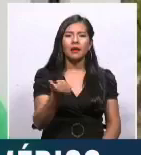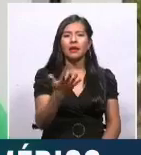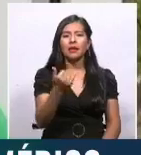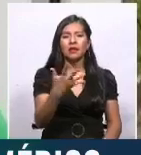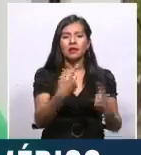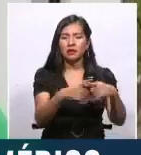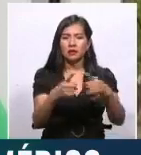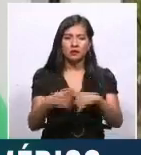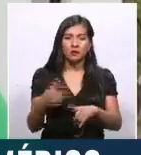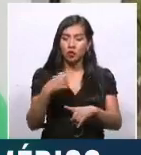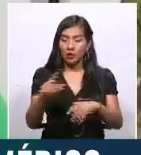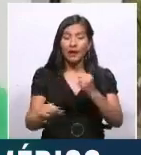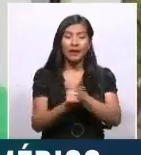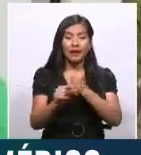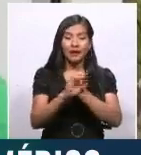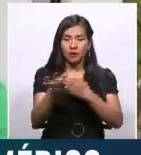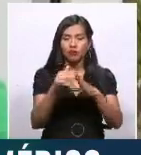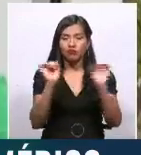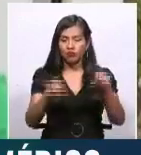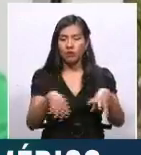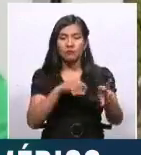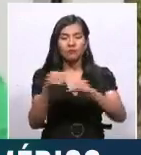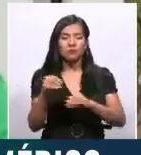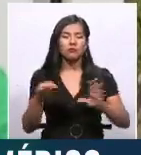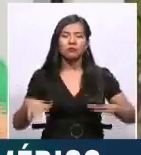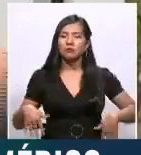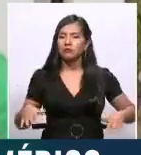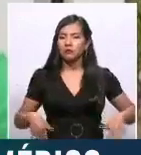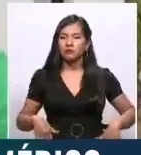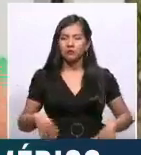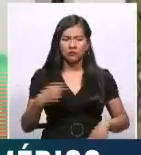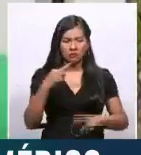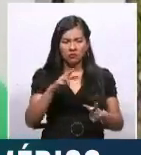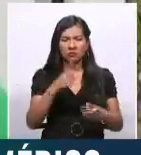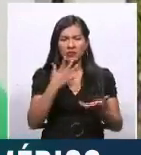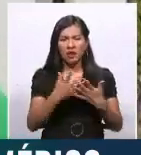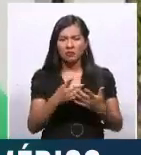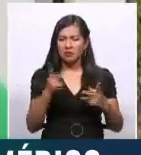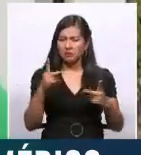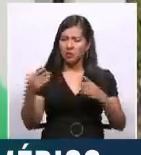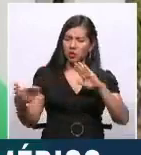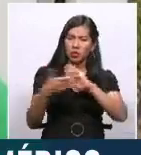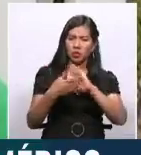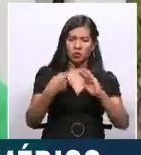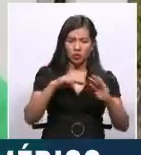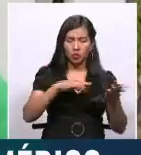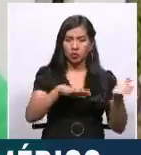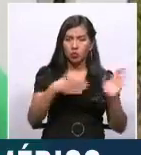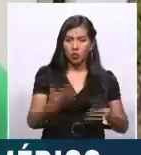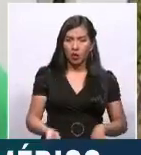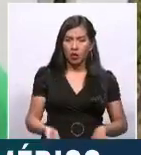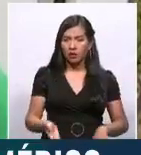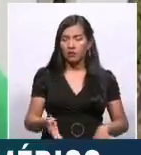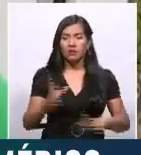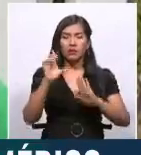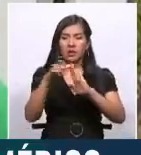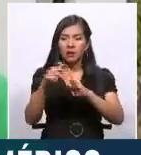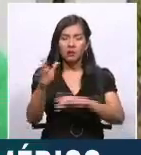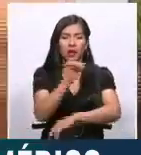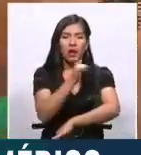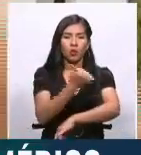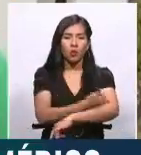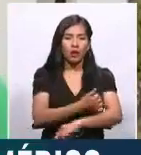para poder circular. No sé qué estamos esperando, quizás que sea agredido o muera uno de nuestro sector para que recién, digamos, las